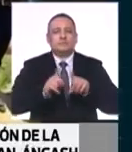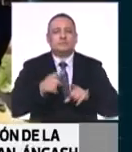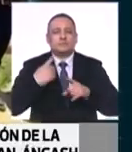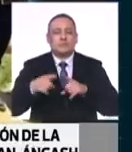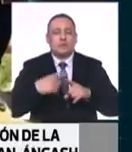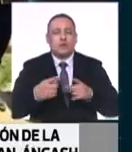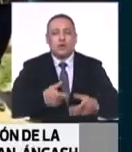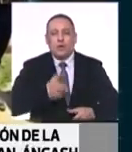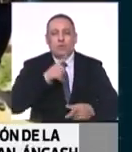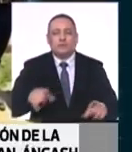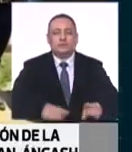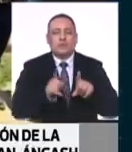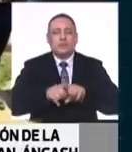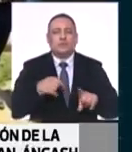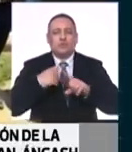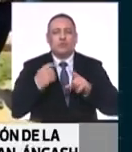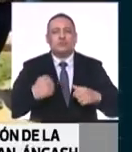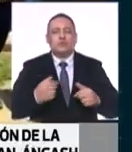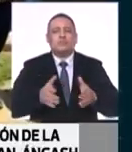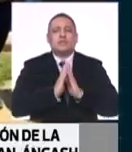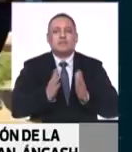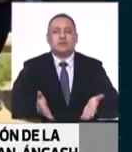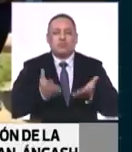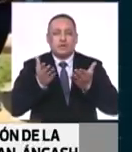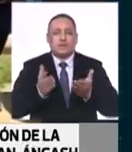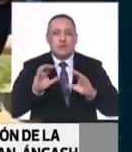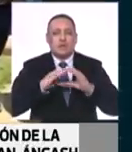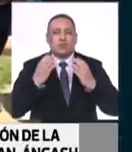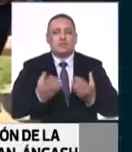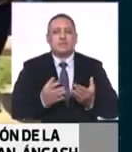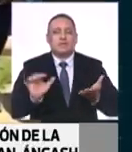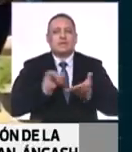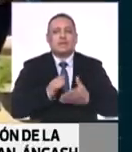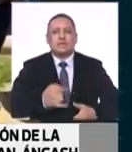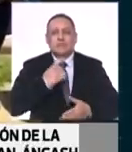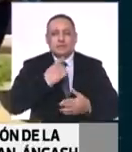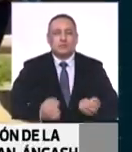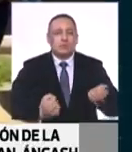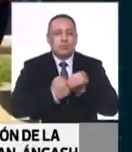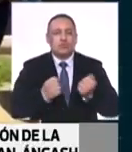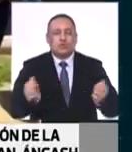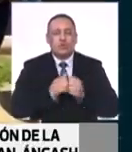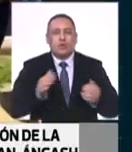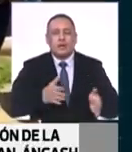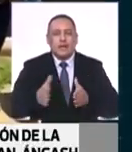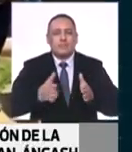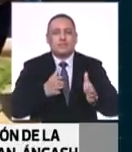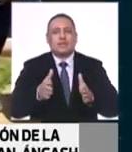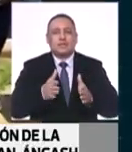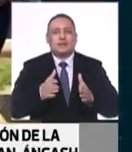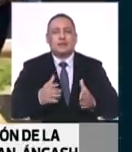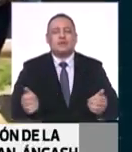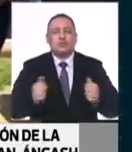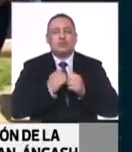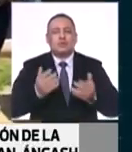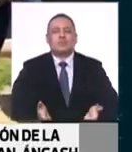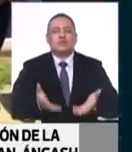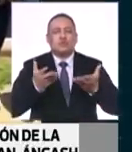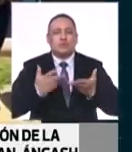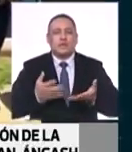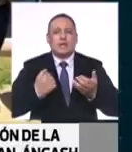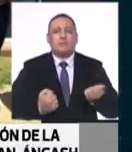recursos hídricos, y por ello mi petición a la congresista es que nos apoye en caminar, que nos